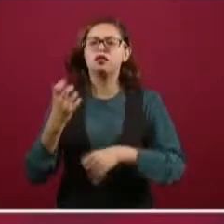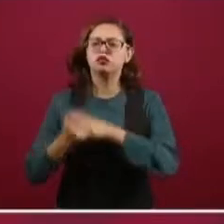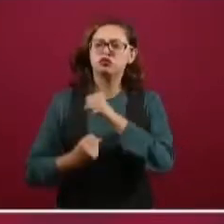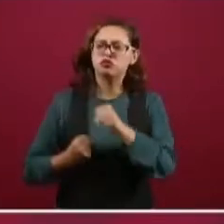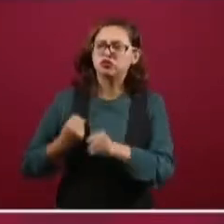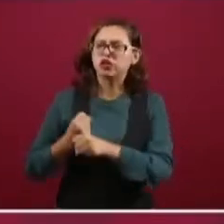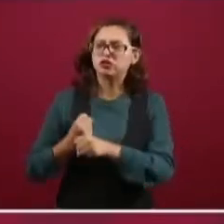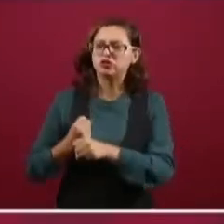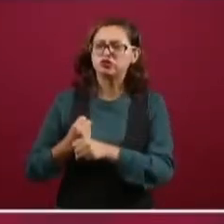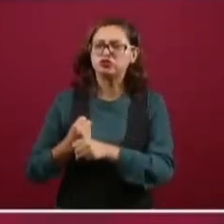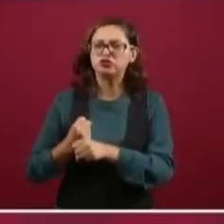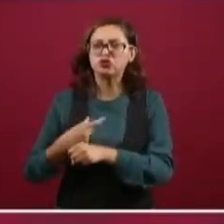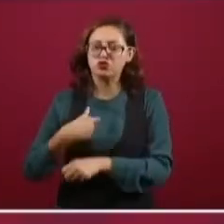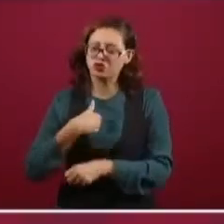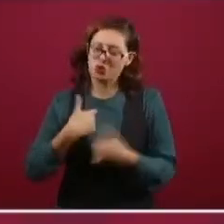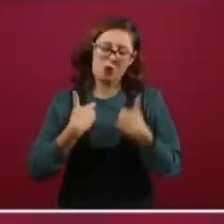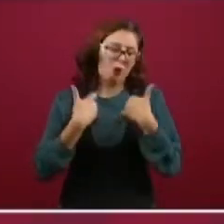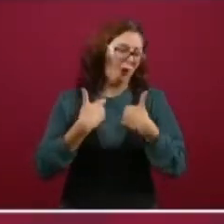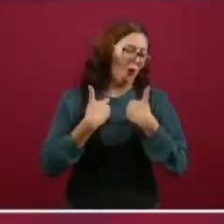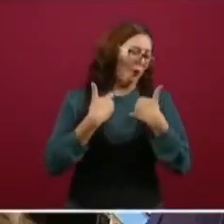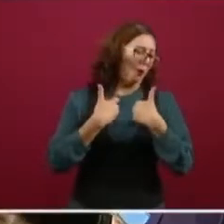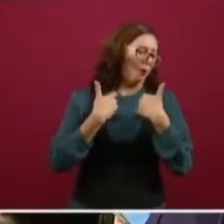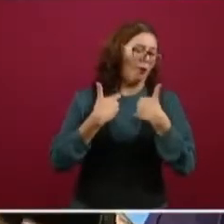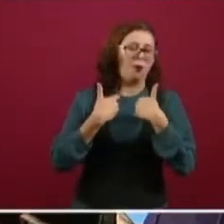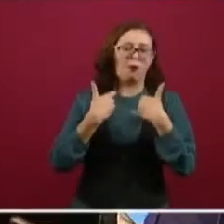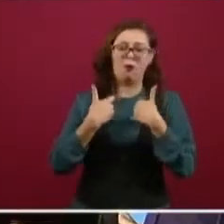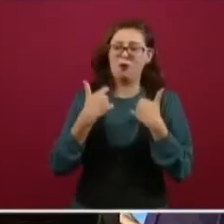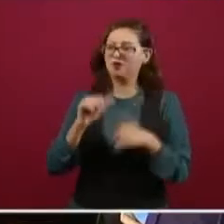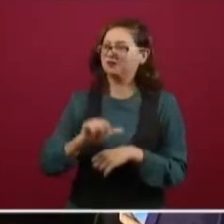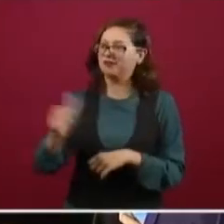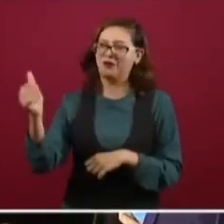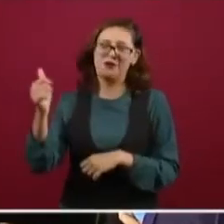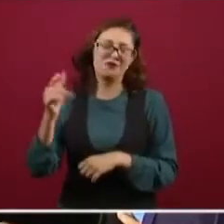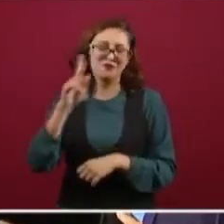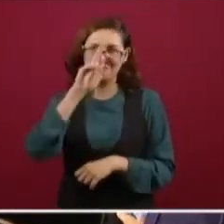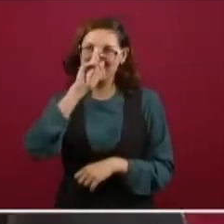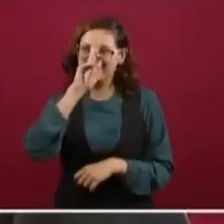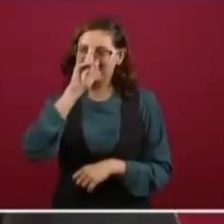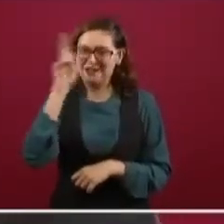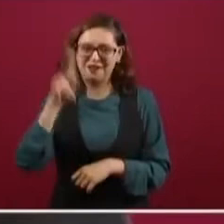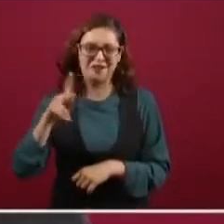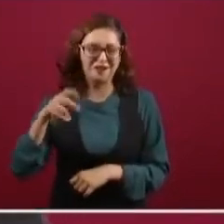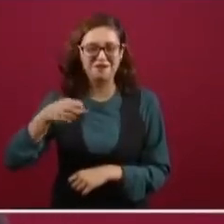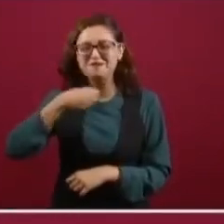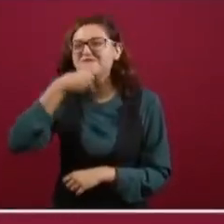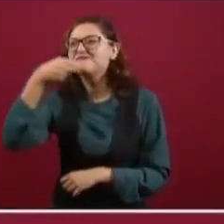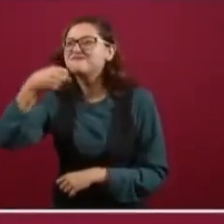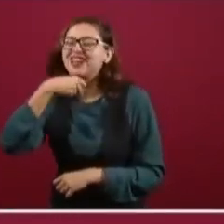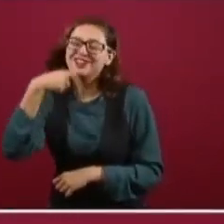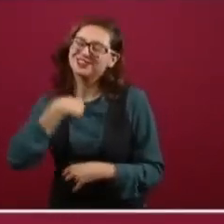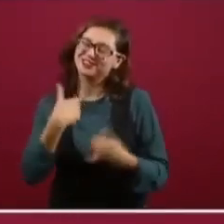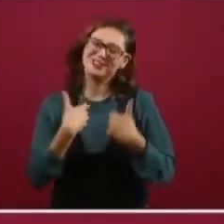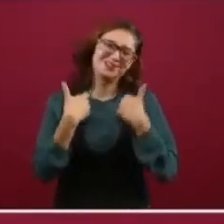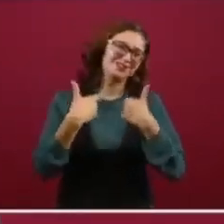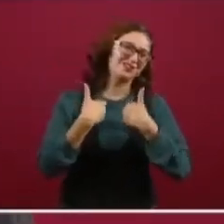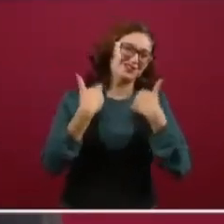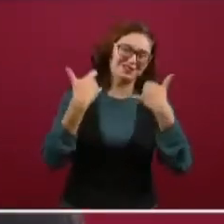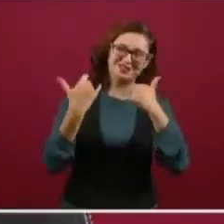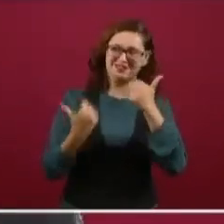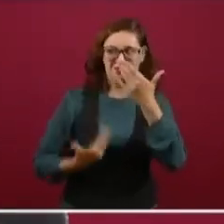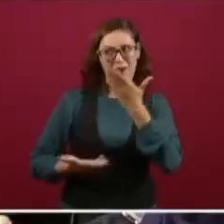Yo soy un chamaco en comparación a ellos. Muy bien.